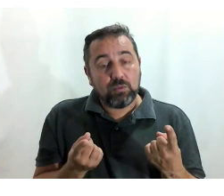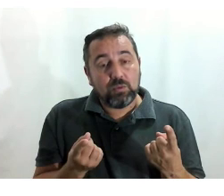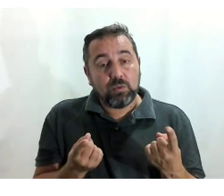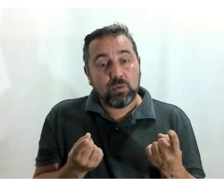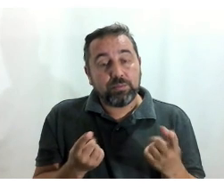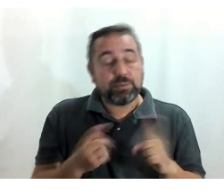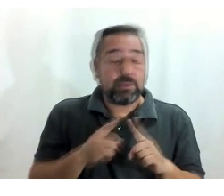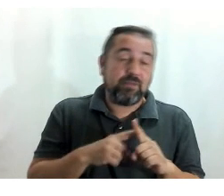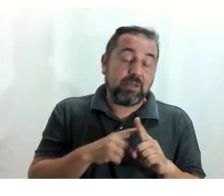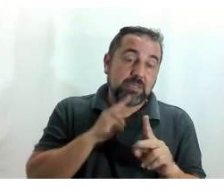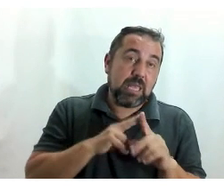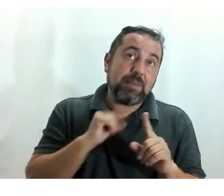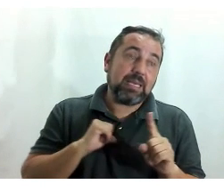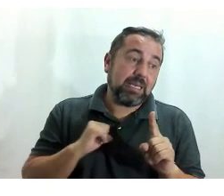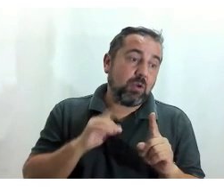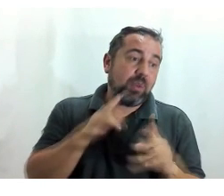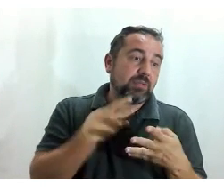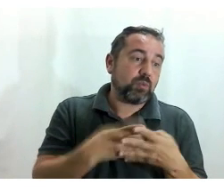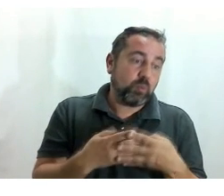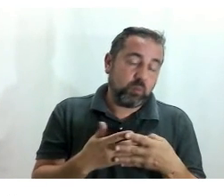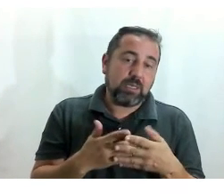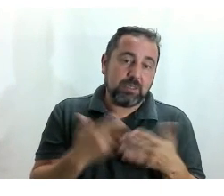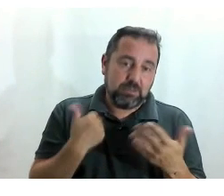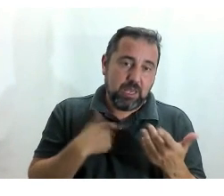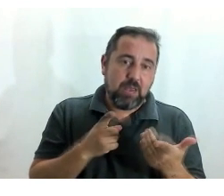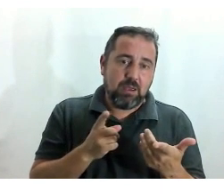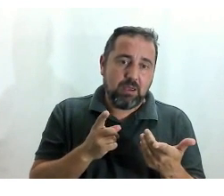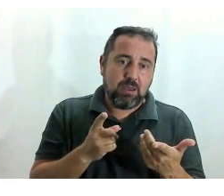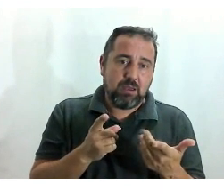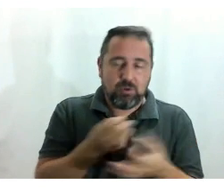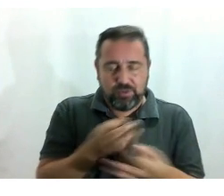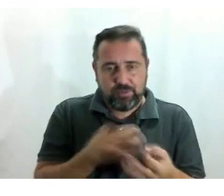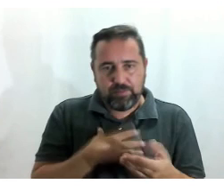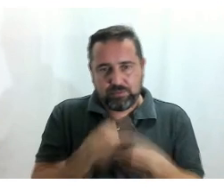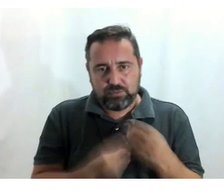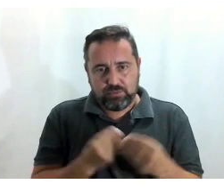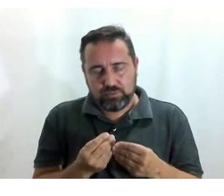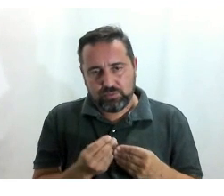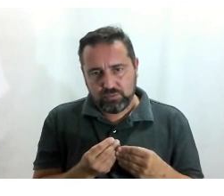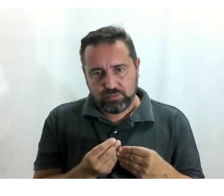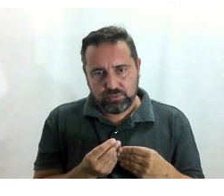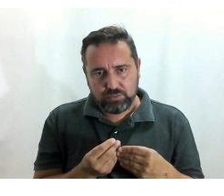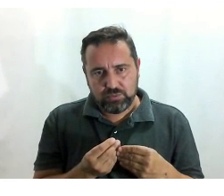clínico y de infraestructuras estábamos también en condiciones de afrontar